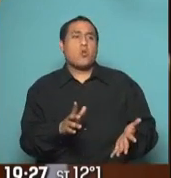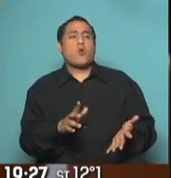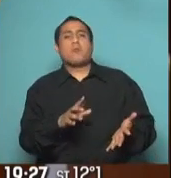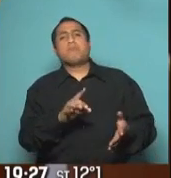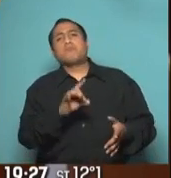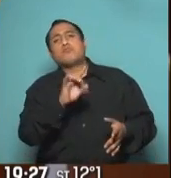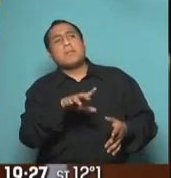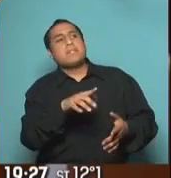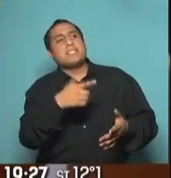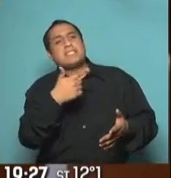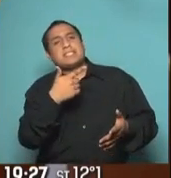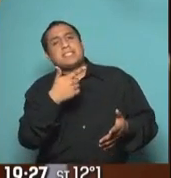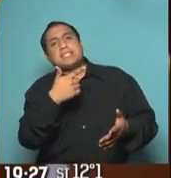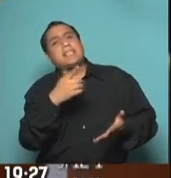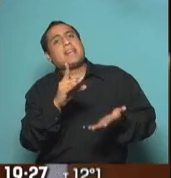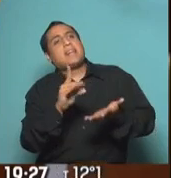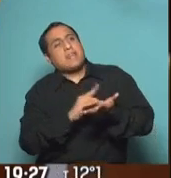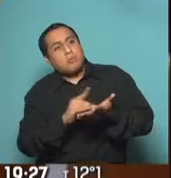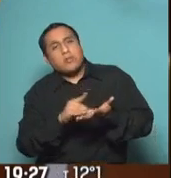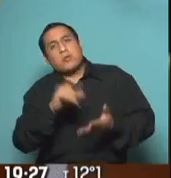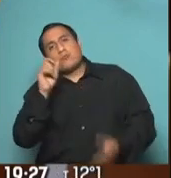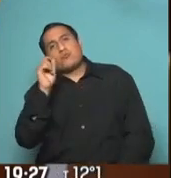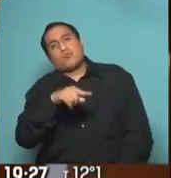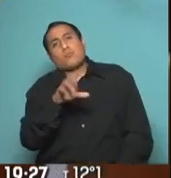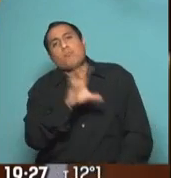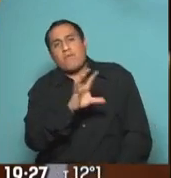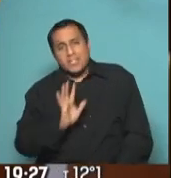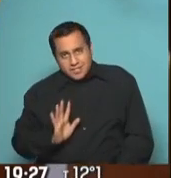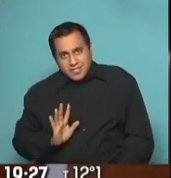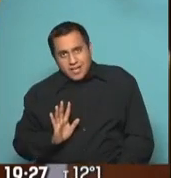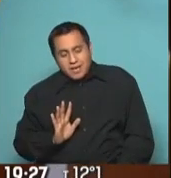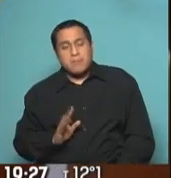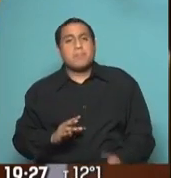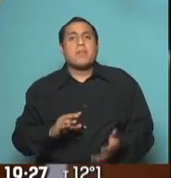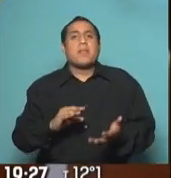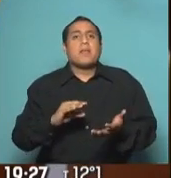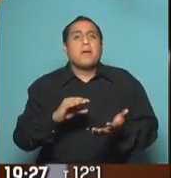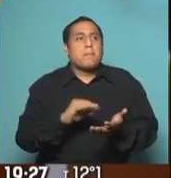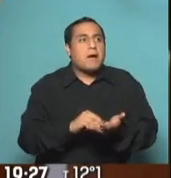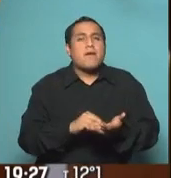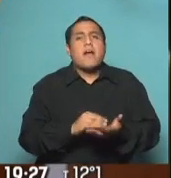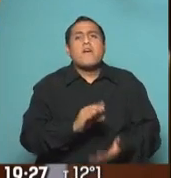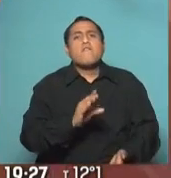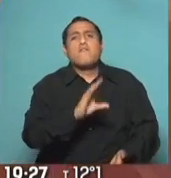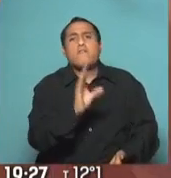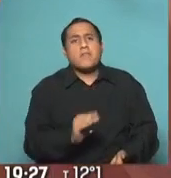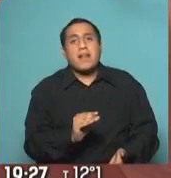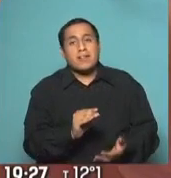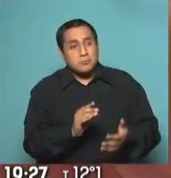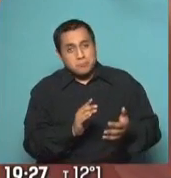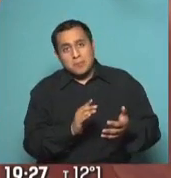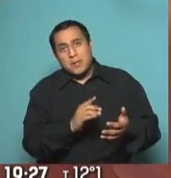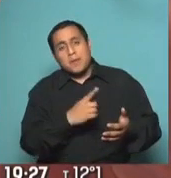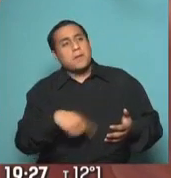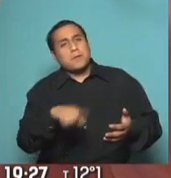tienen diputados provinciales y por las intervenciones federales a mi provincia las tenemos desdobladas